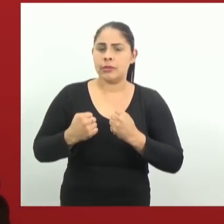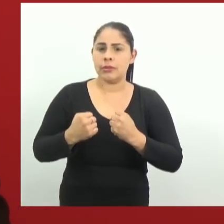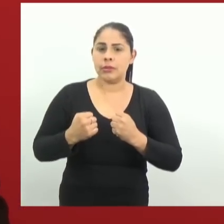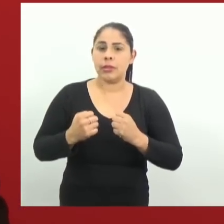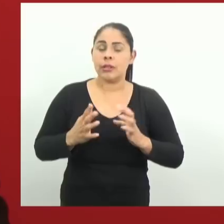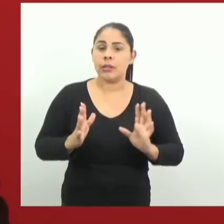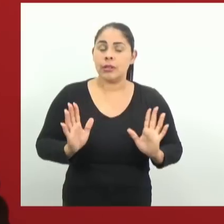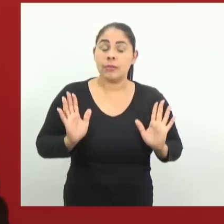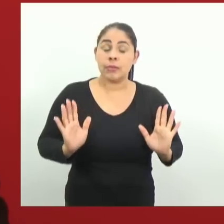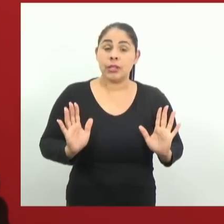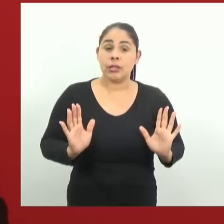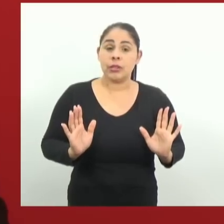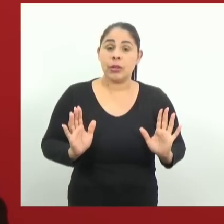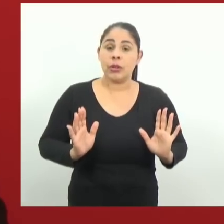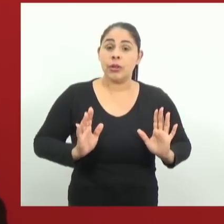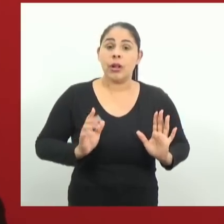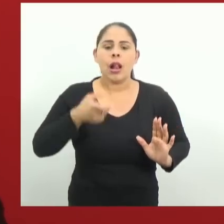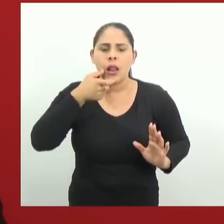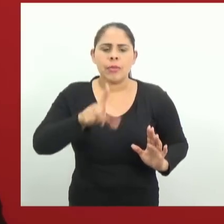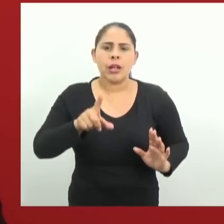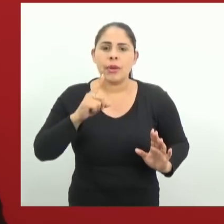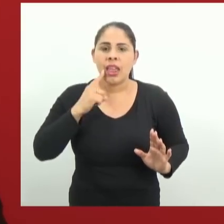Solo cerca de mí habrá fruto para ti.